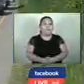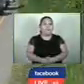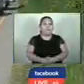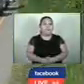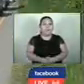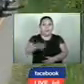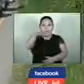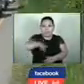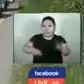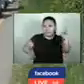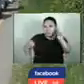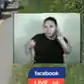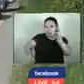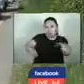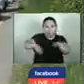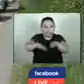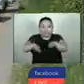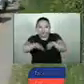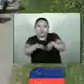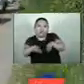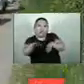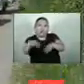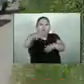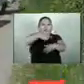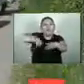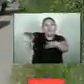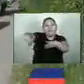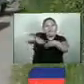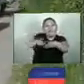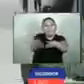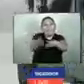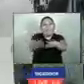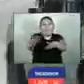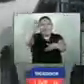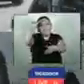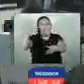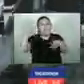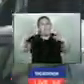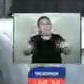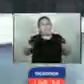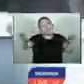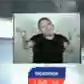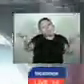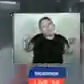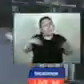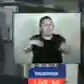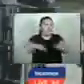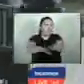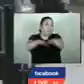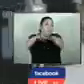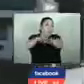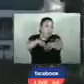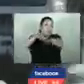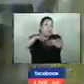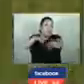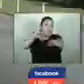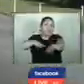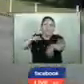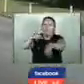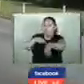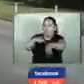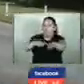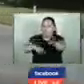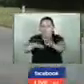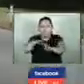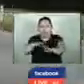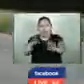Ingresar a San Salvador desde la zona norte por el redondel Integración es constantemente sinónimo de tráfico vehicular en horas pico,